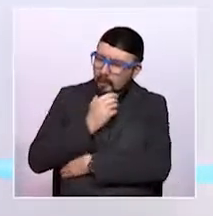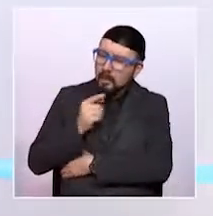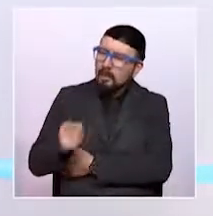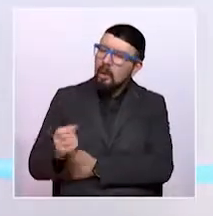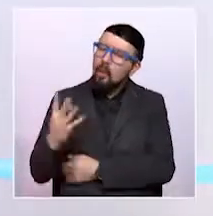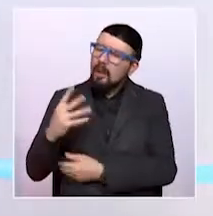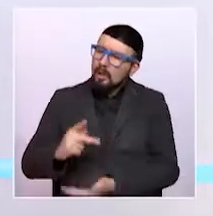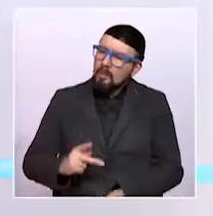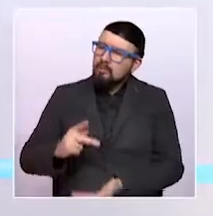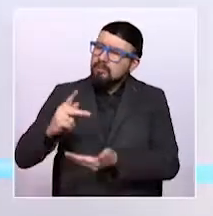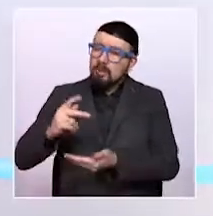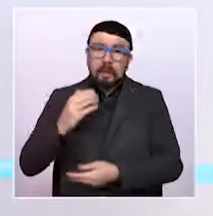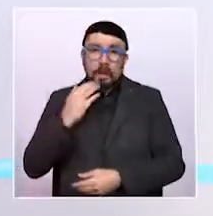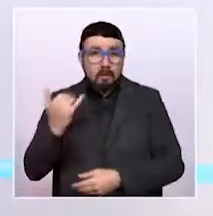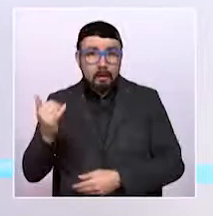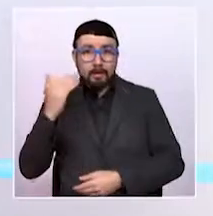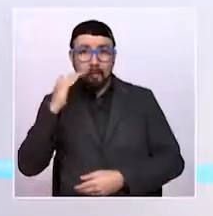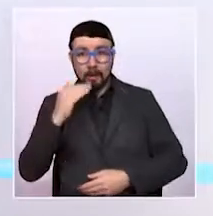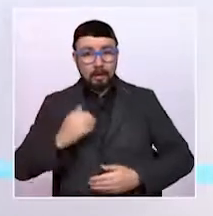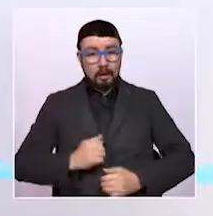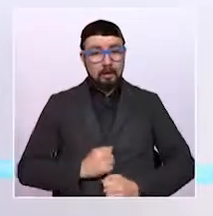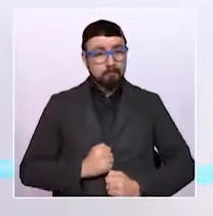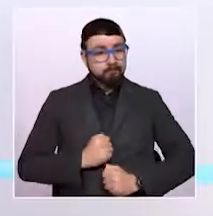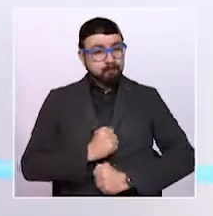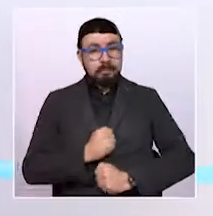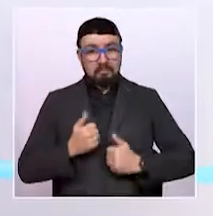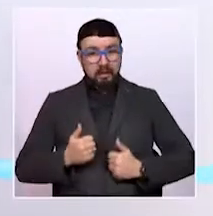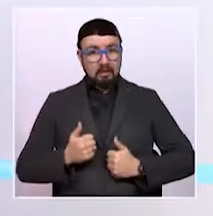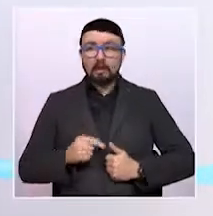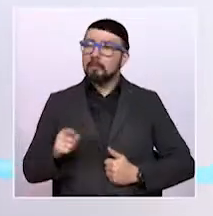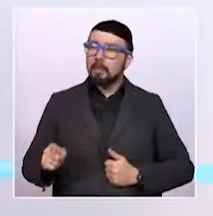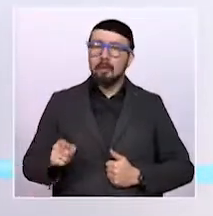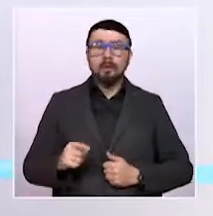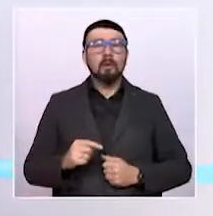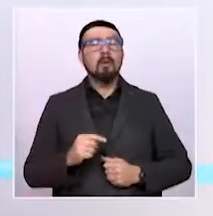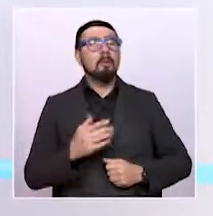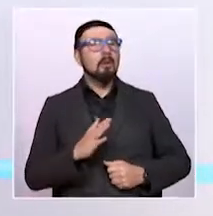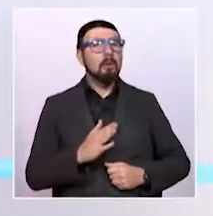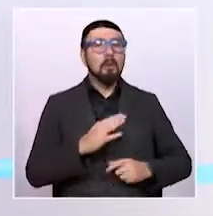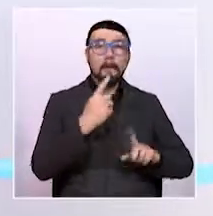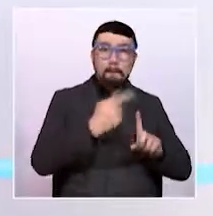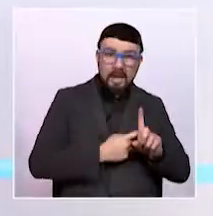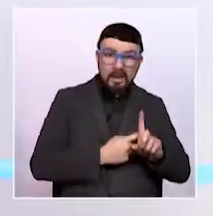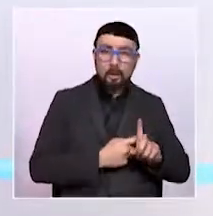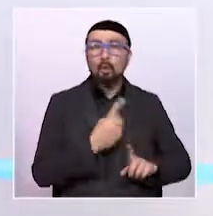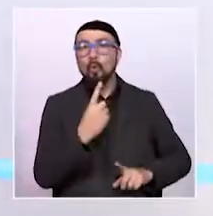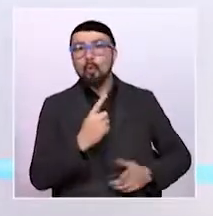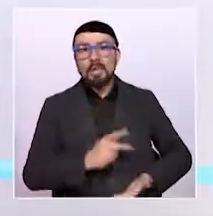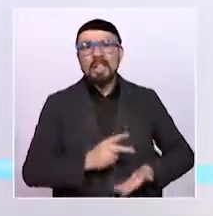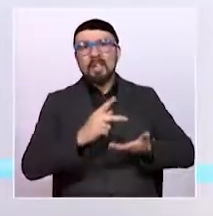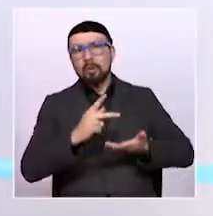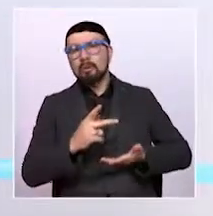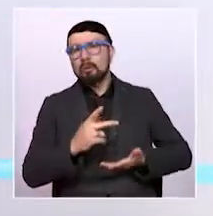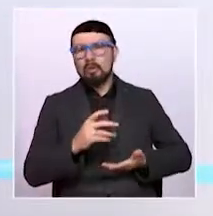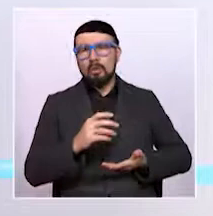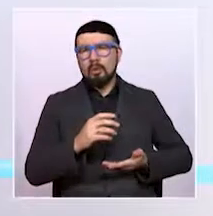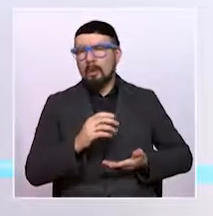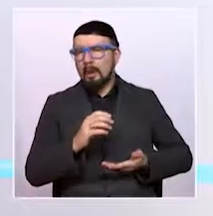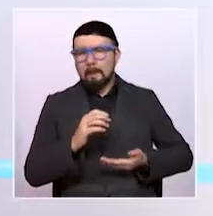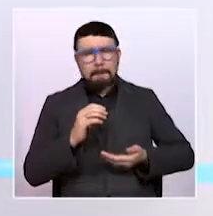mamá que inicia con un peso normal debe ganar normalmente uno a un kilo y medio por mes no digamos la hasta de dos kilos